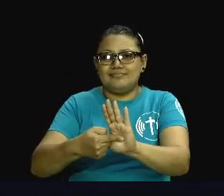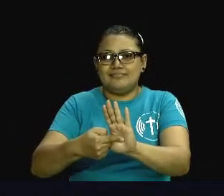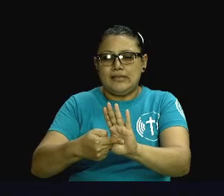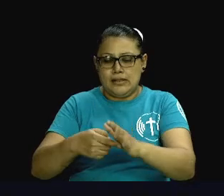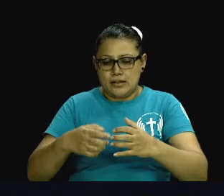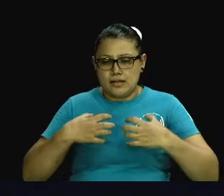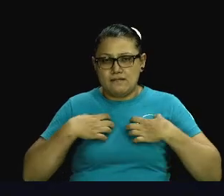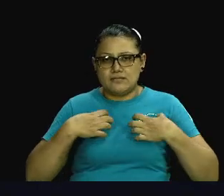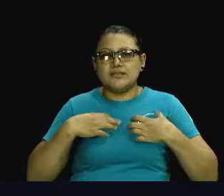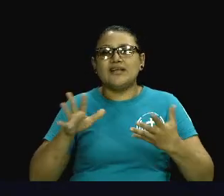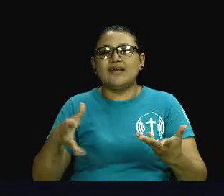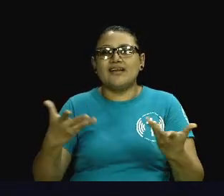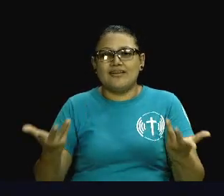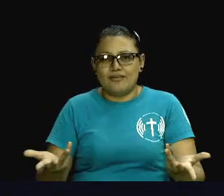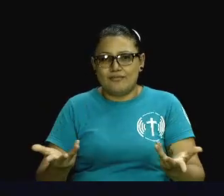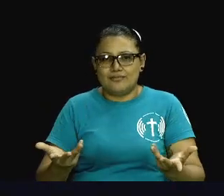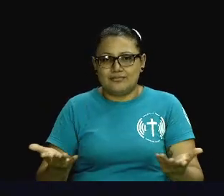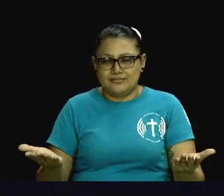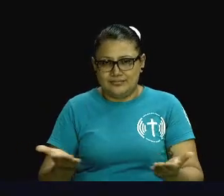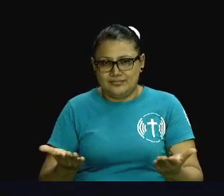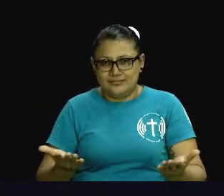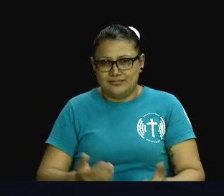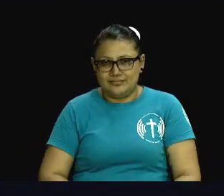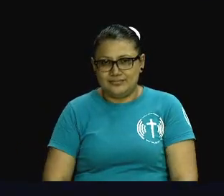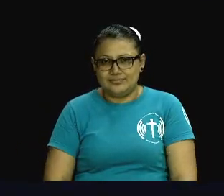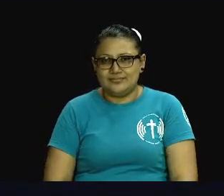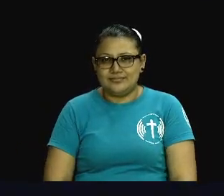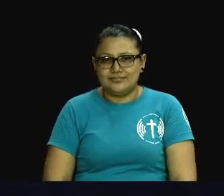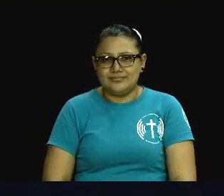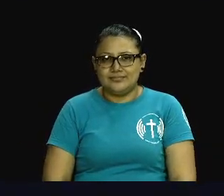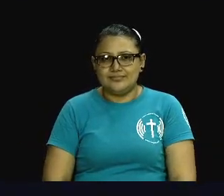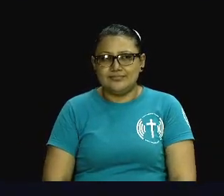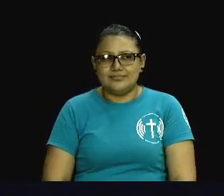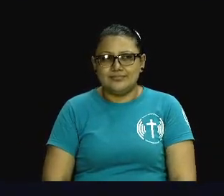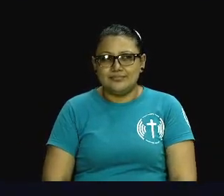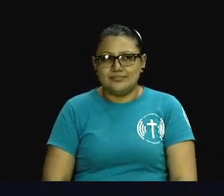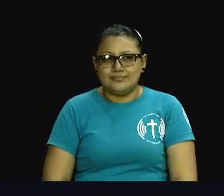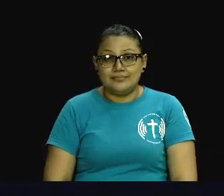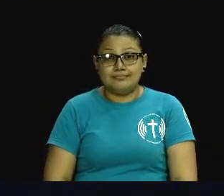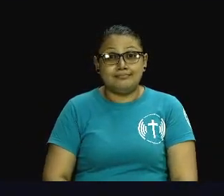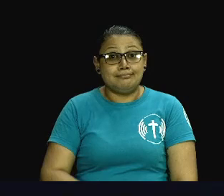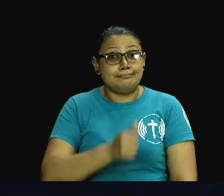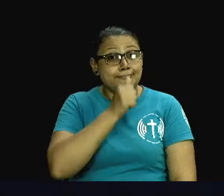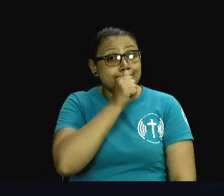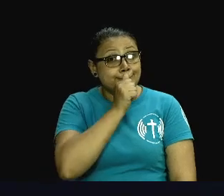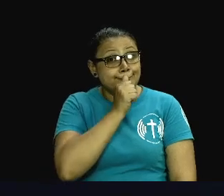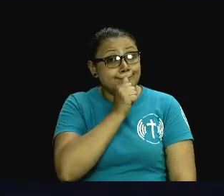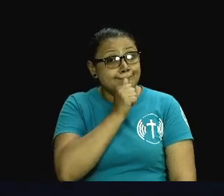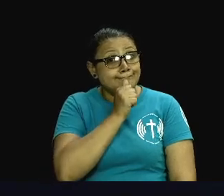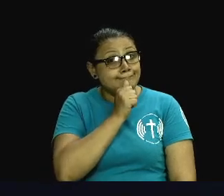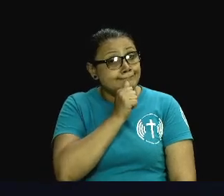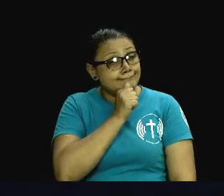vida y la primera vez que el criado subió te dice tener paciencia